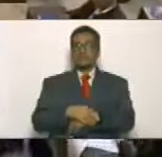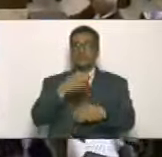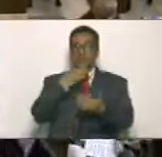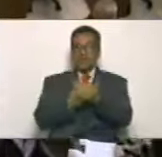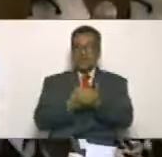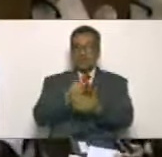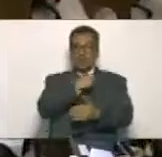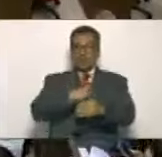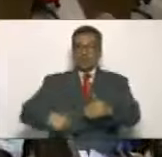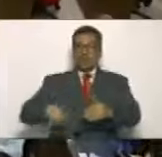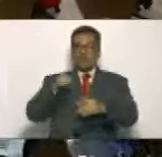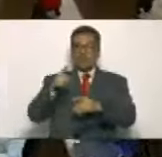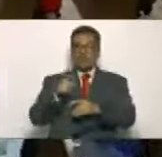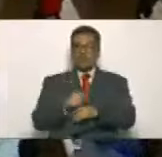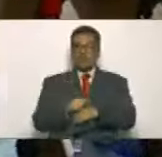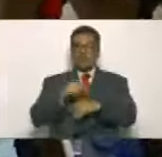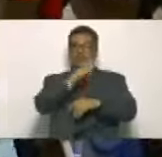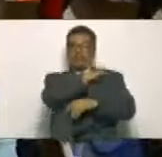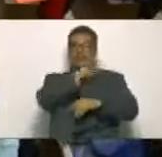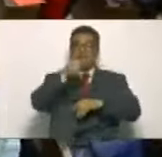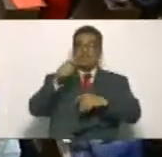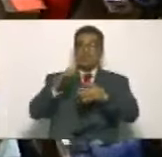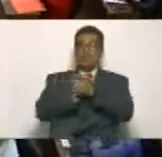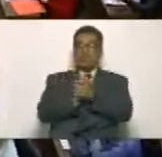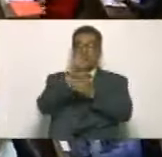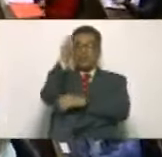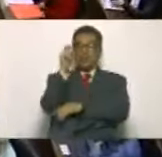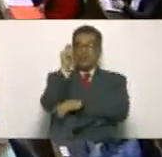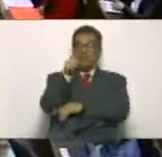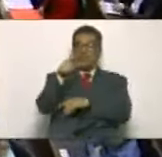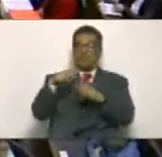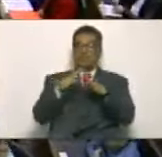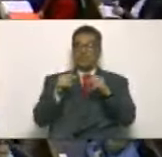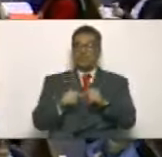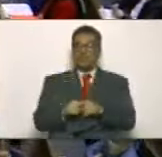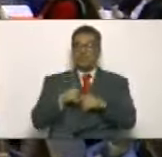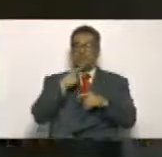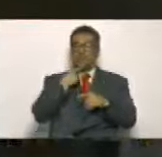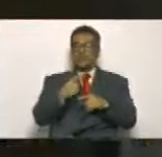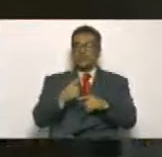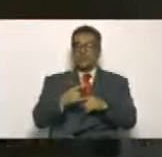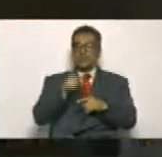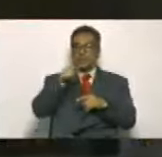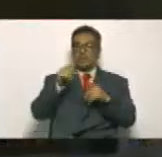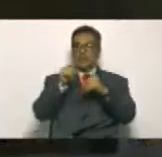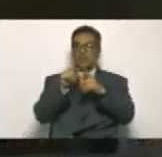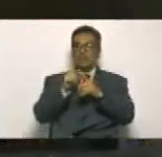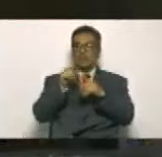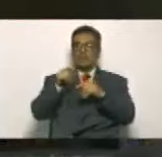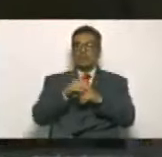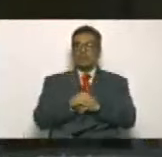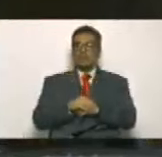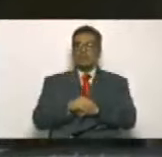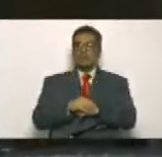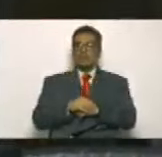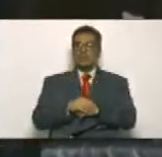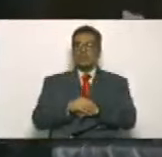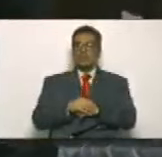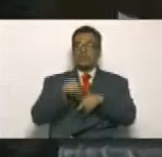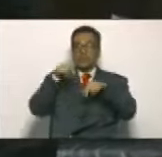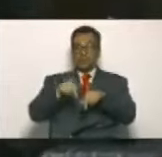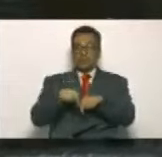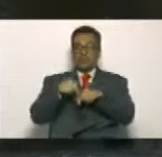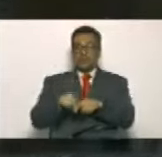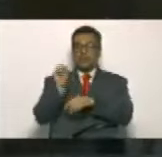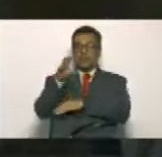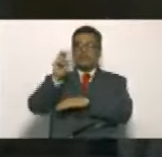Gracias, presidente, junta directiva, colegas diputados y diputadas. Hemos solicitado este breve derecho de palabra para desde acá, desde